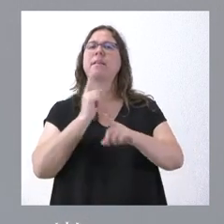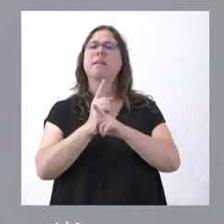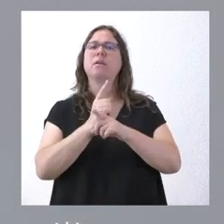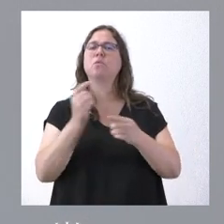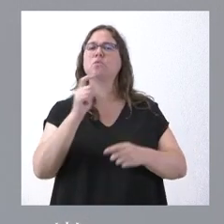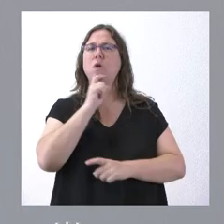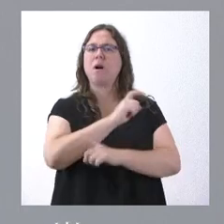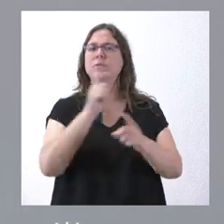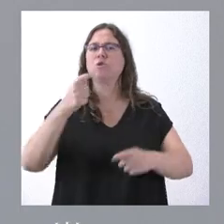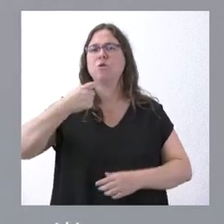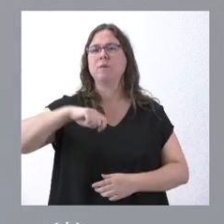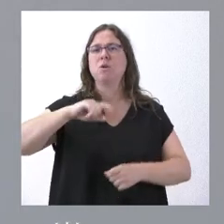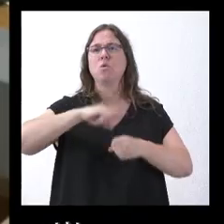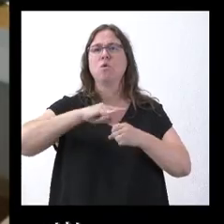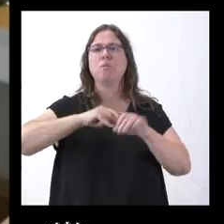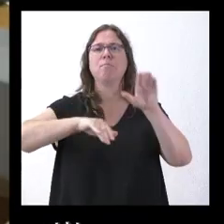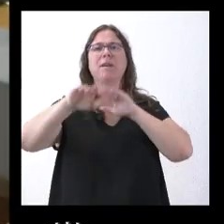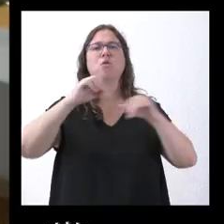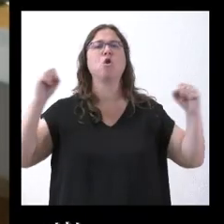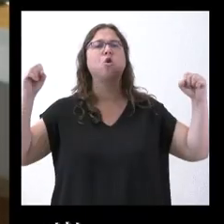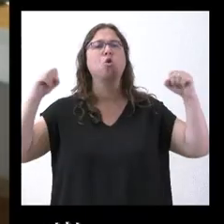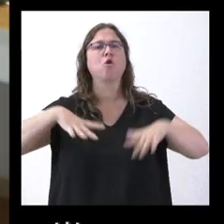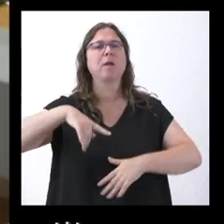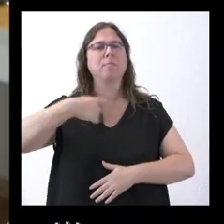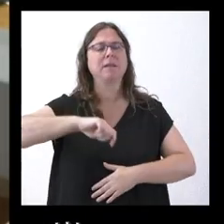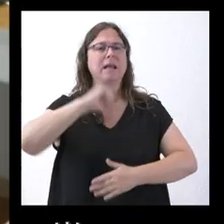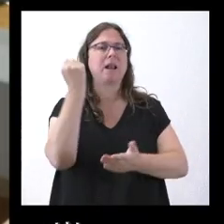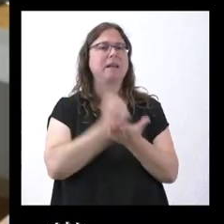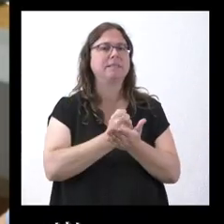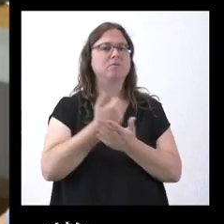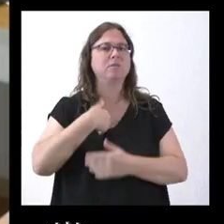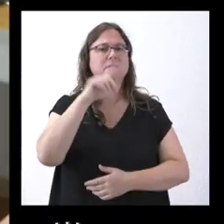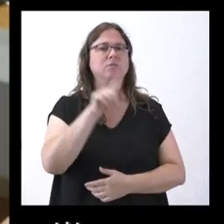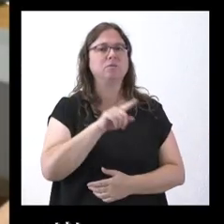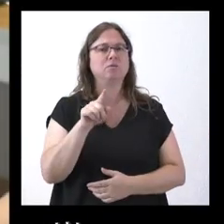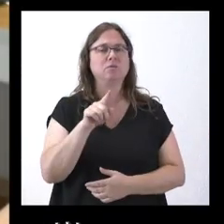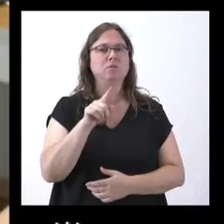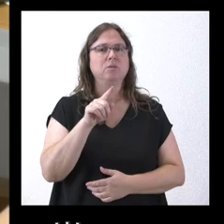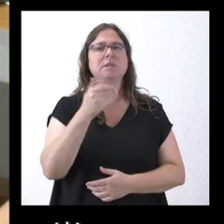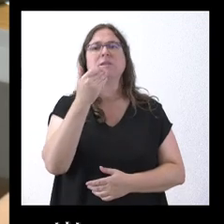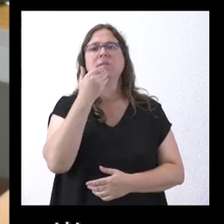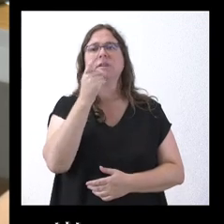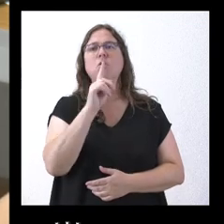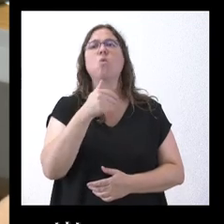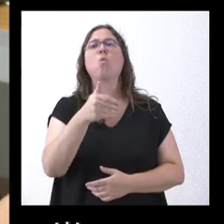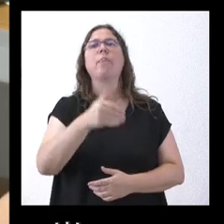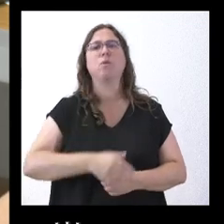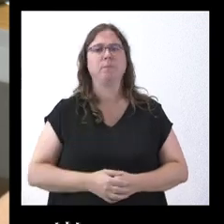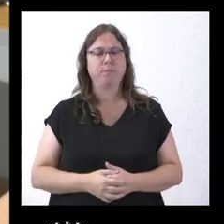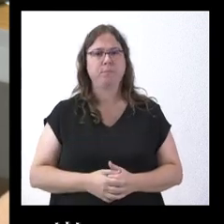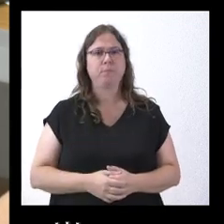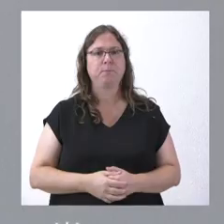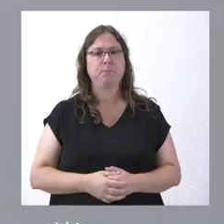el lunes para la convocatoria de la conferencia de presidentes, no sé si se ha registrado ya, si se ha interpuesto y si no es así, ¿cuándo tienen previsto